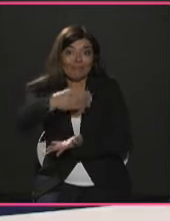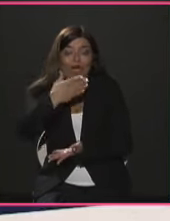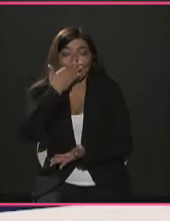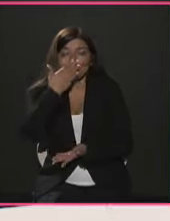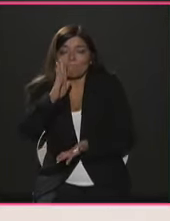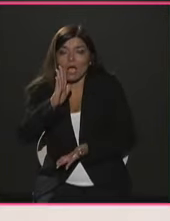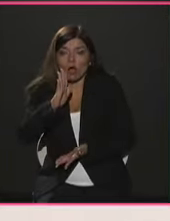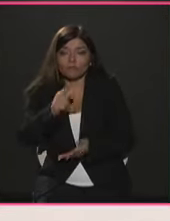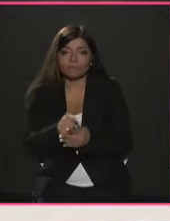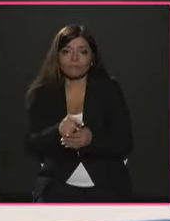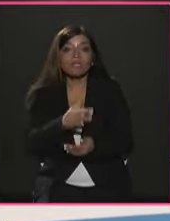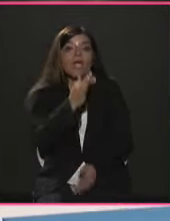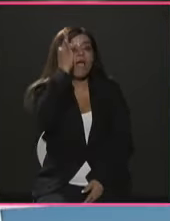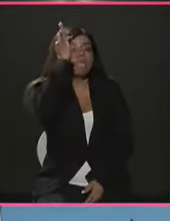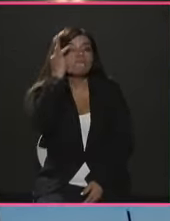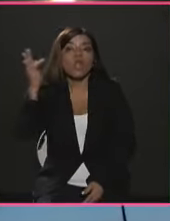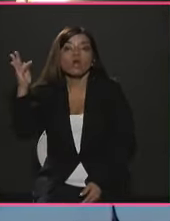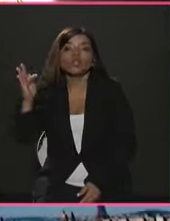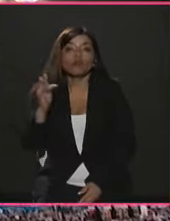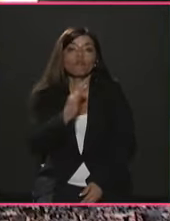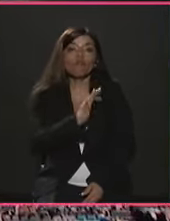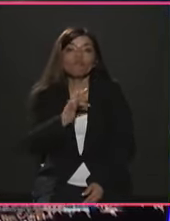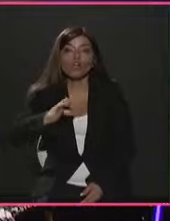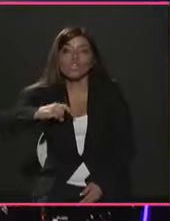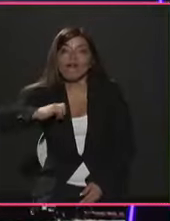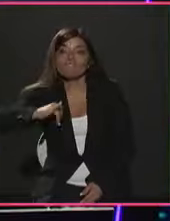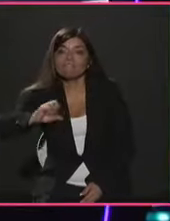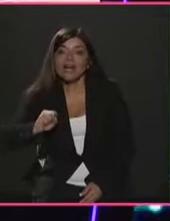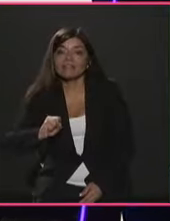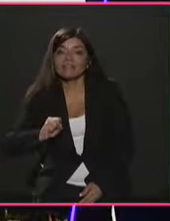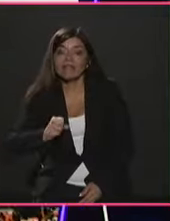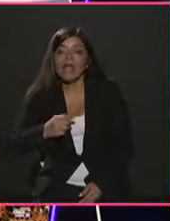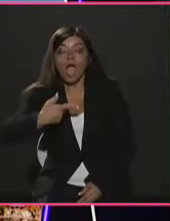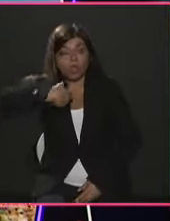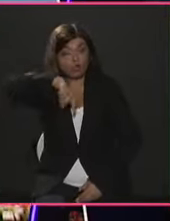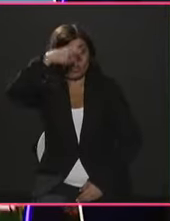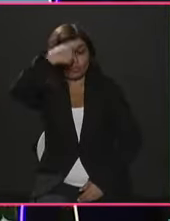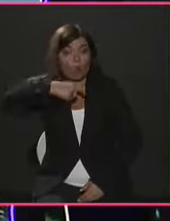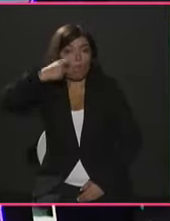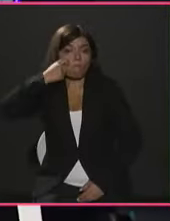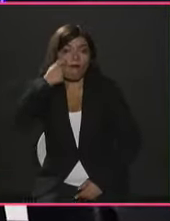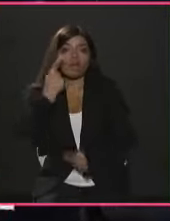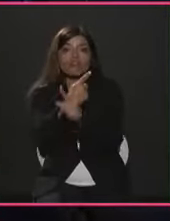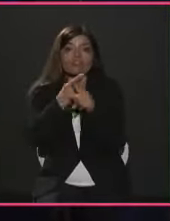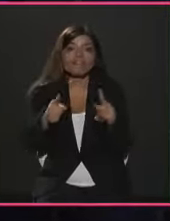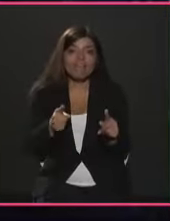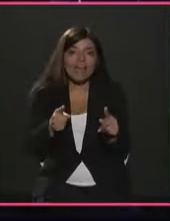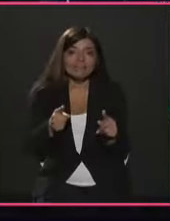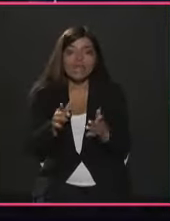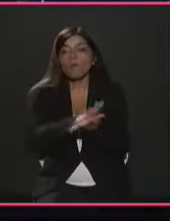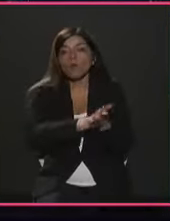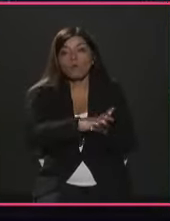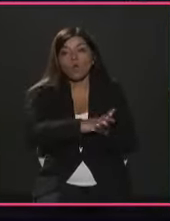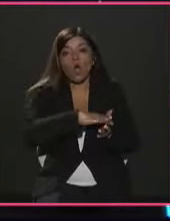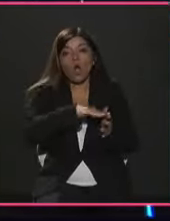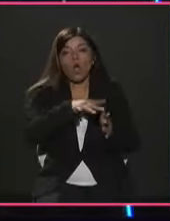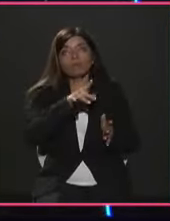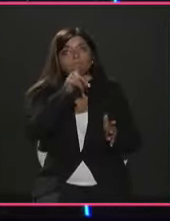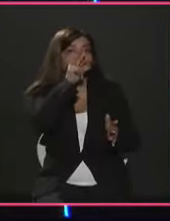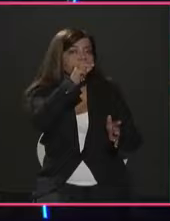foach dice que lo que nos diferencia en el fondo del nido o de la de la construcción de una Colmena